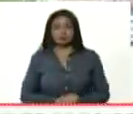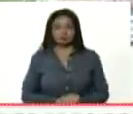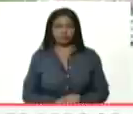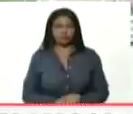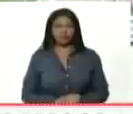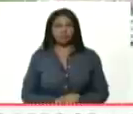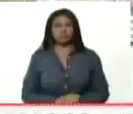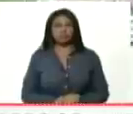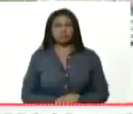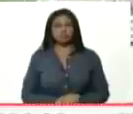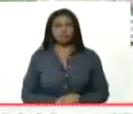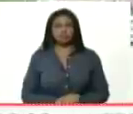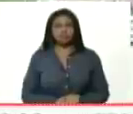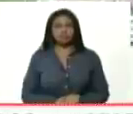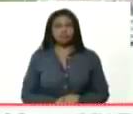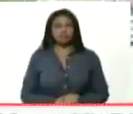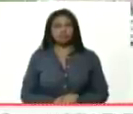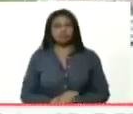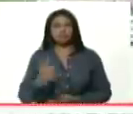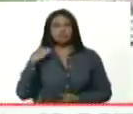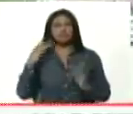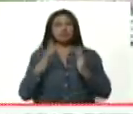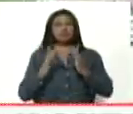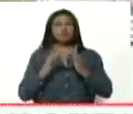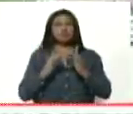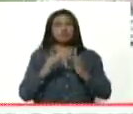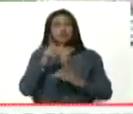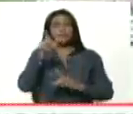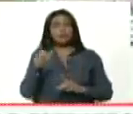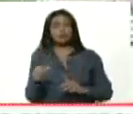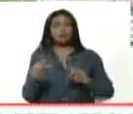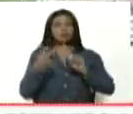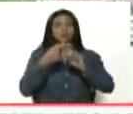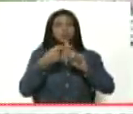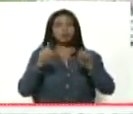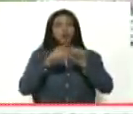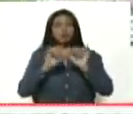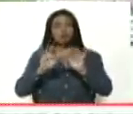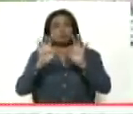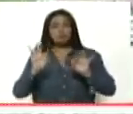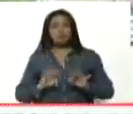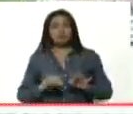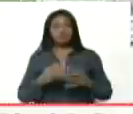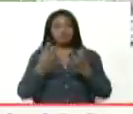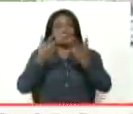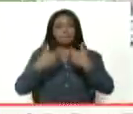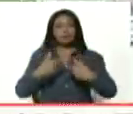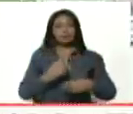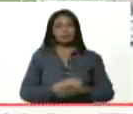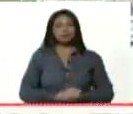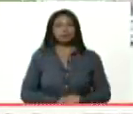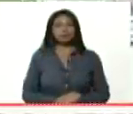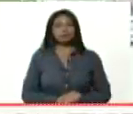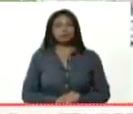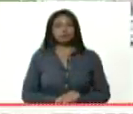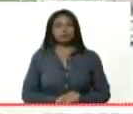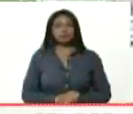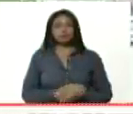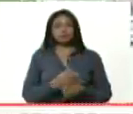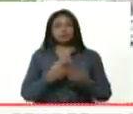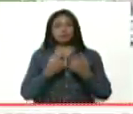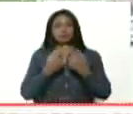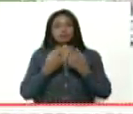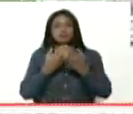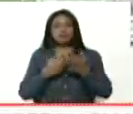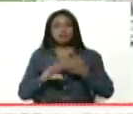parroquia San Martín. Tuvo contacto con un paciente positivo de esta misma empresa. Se aislaron, al saber